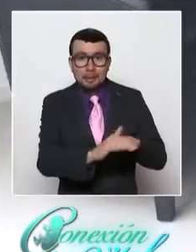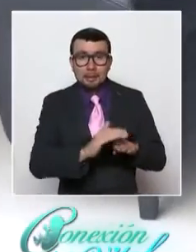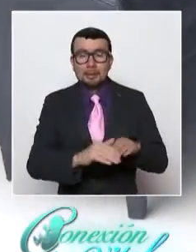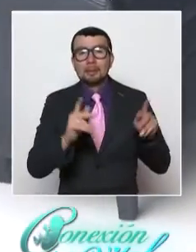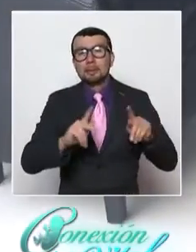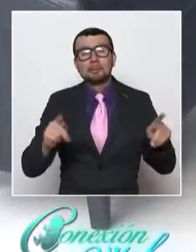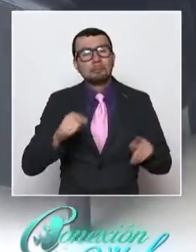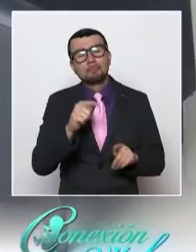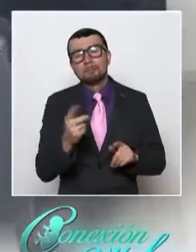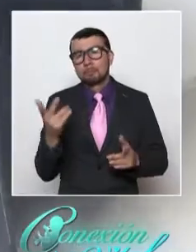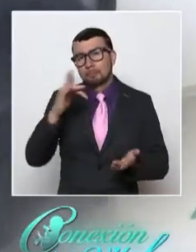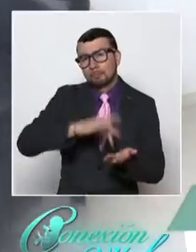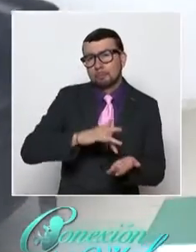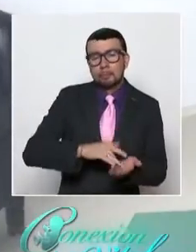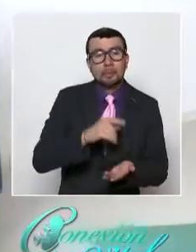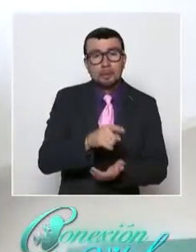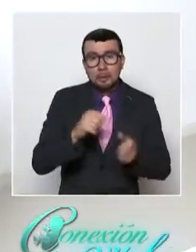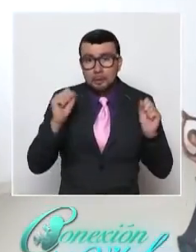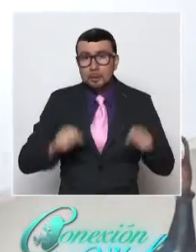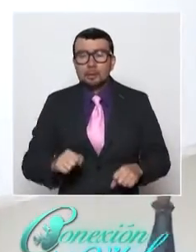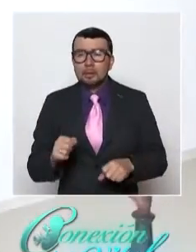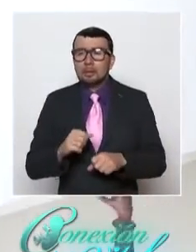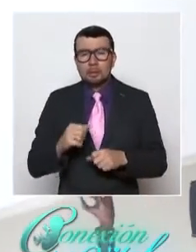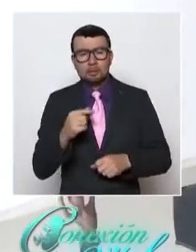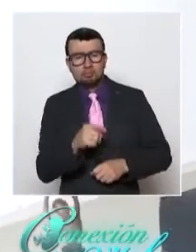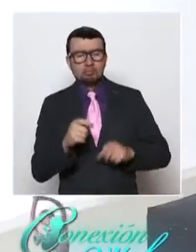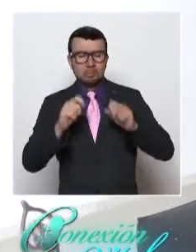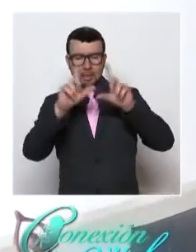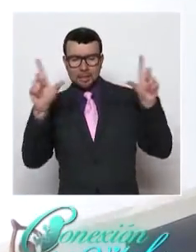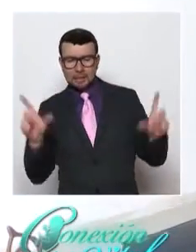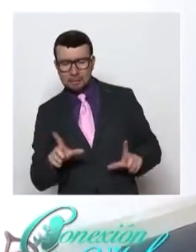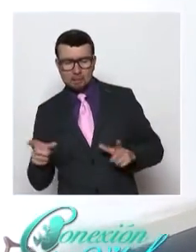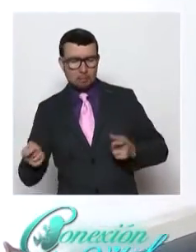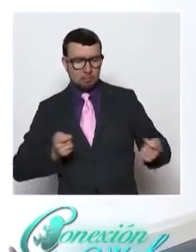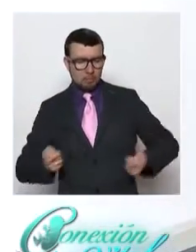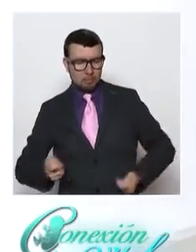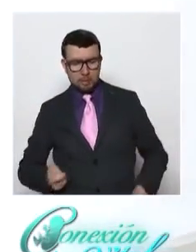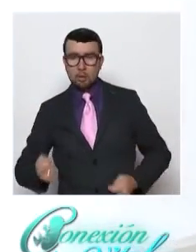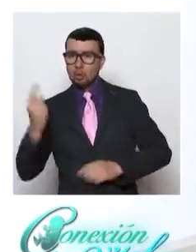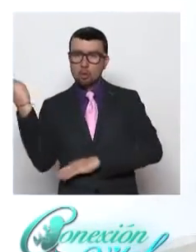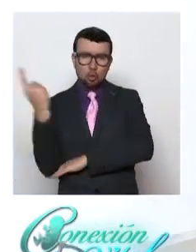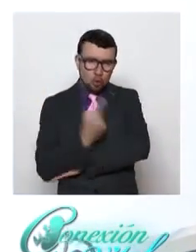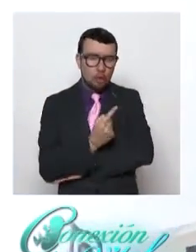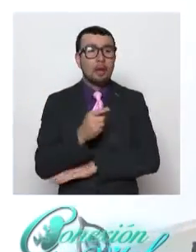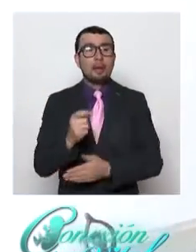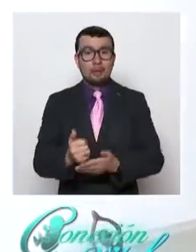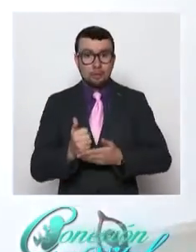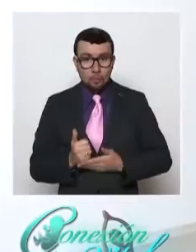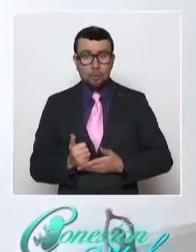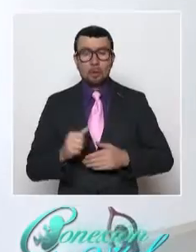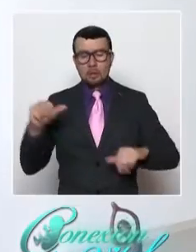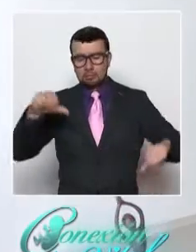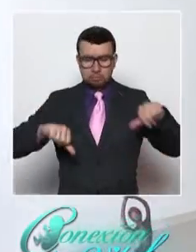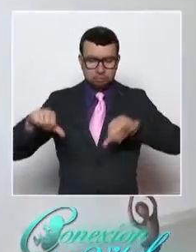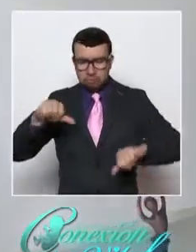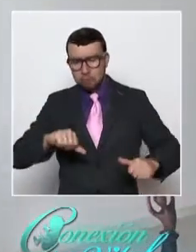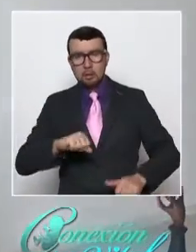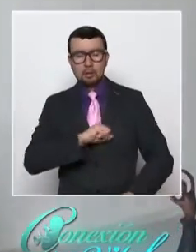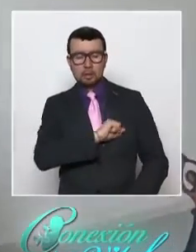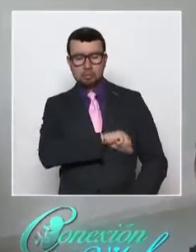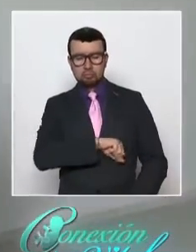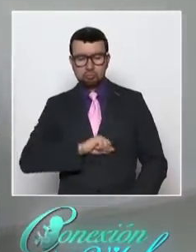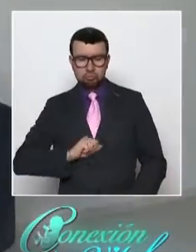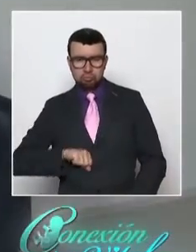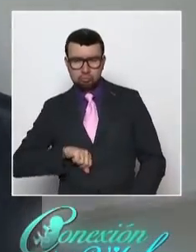que se den la oportunidad de hacerse todos sus exámenes en un solo día: laboratorio, ecografías,